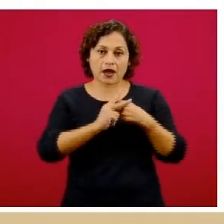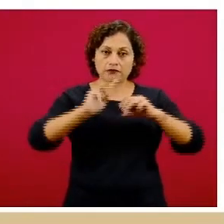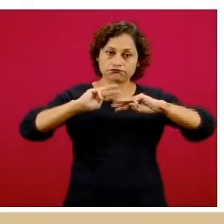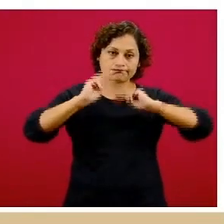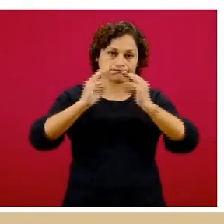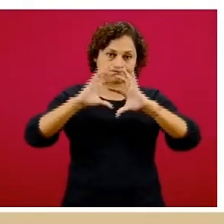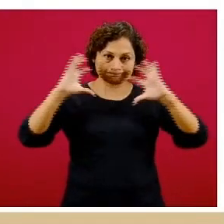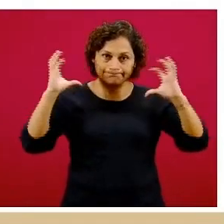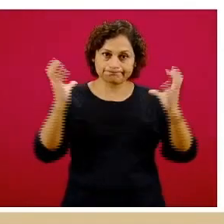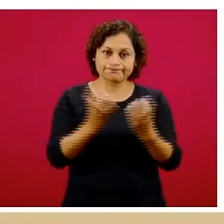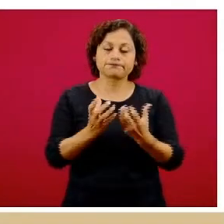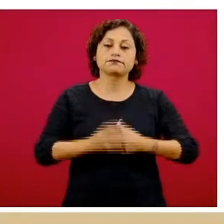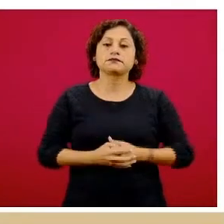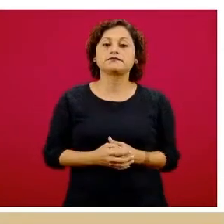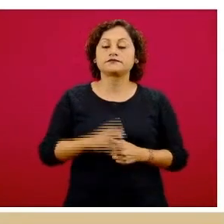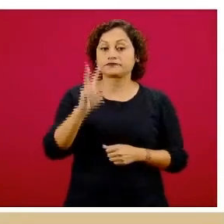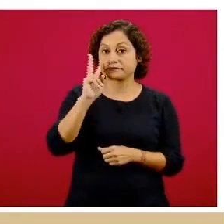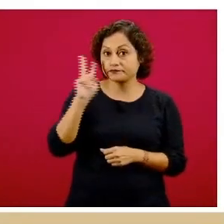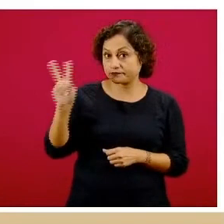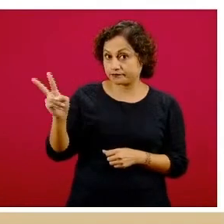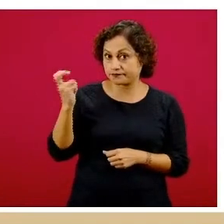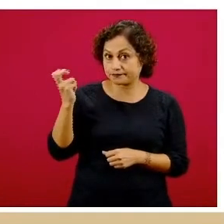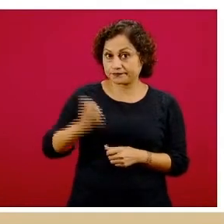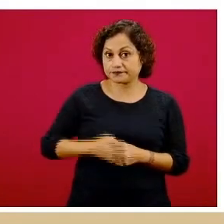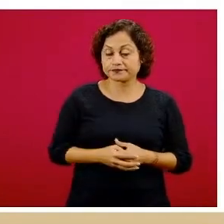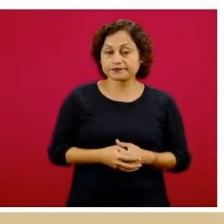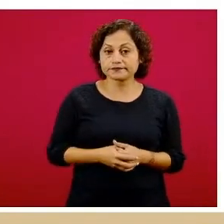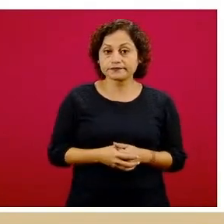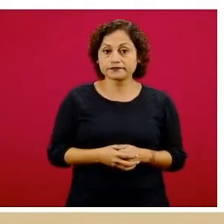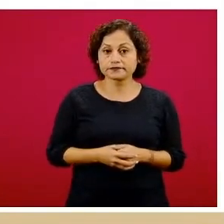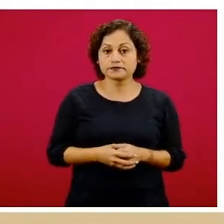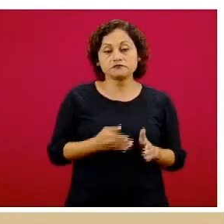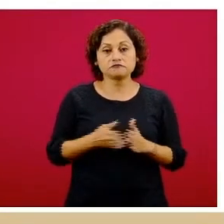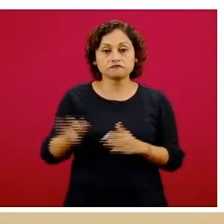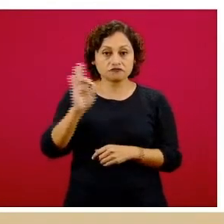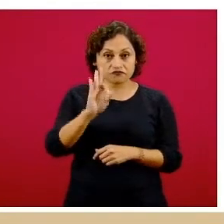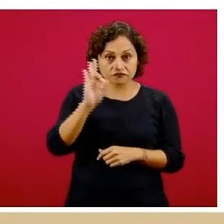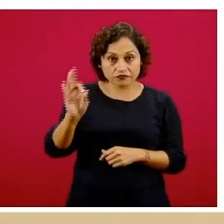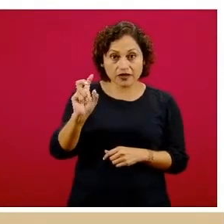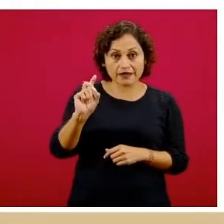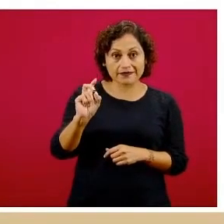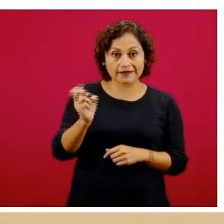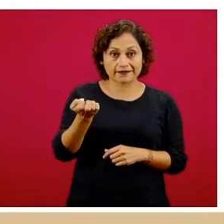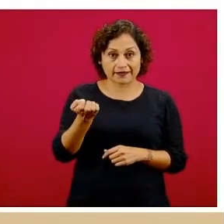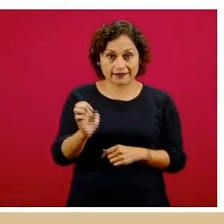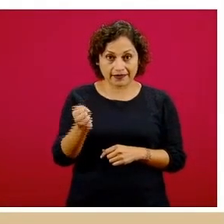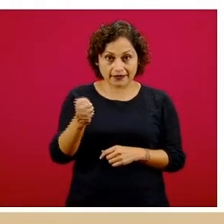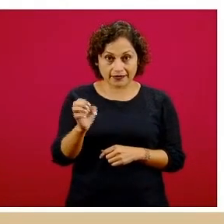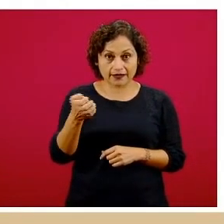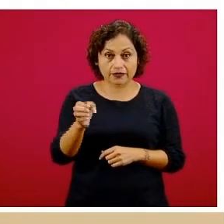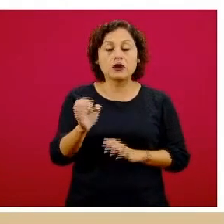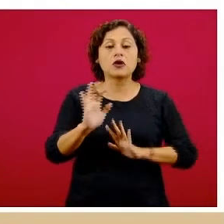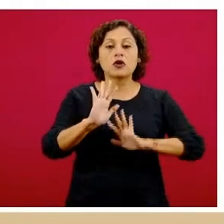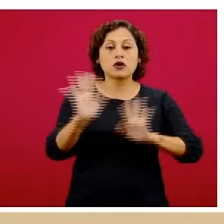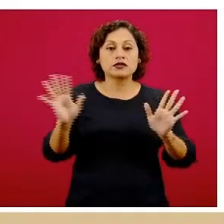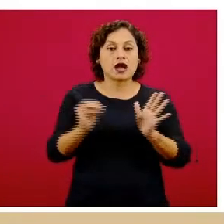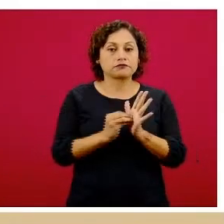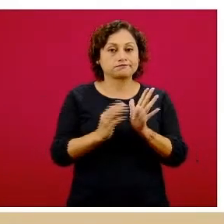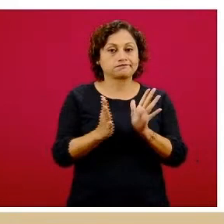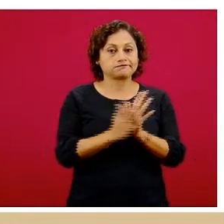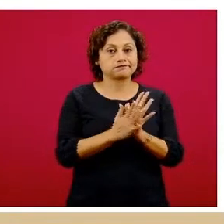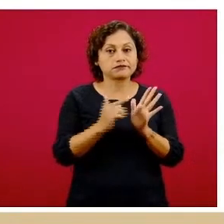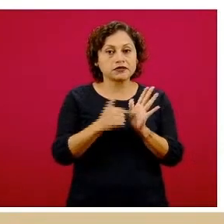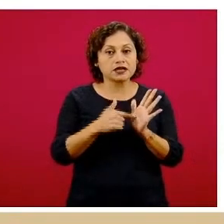internacional. Verán, por ejemplo, que para el 30 de enero ya habíamos incluido específicamente a la región